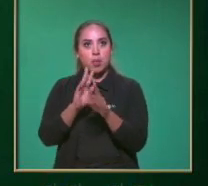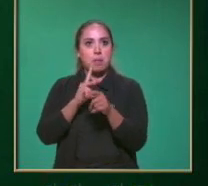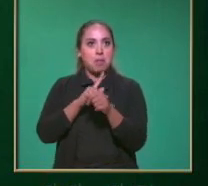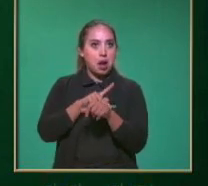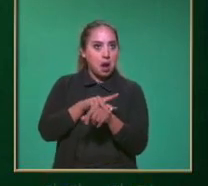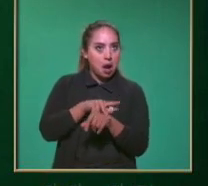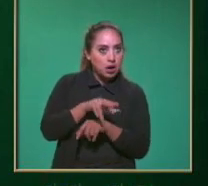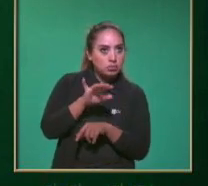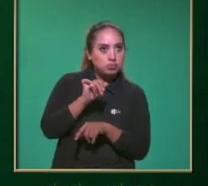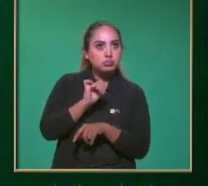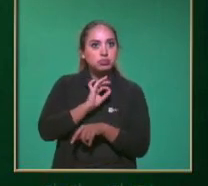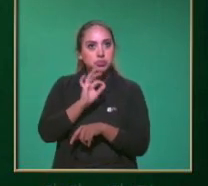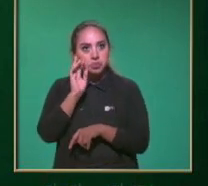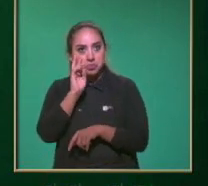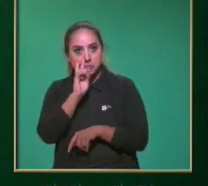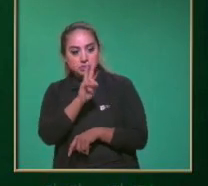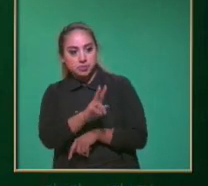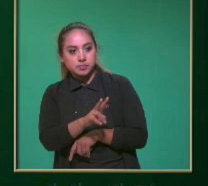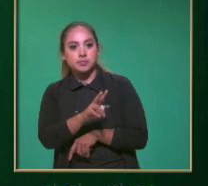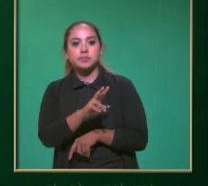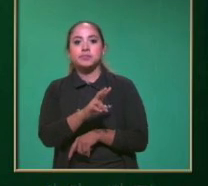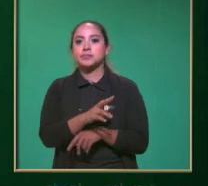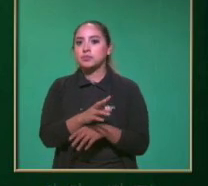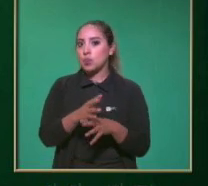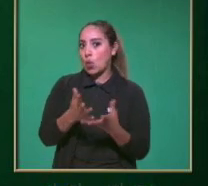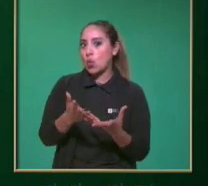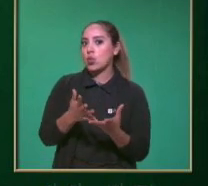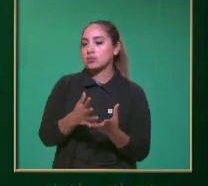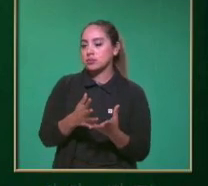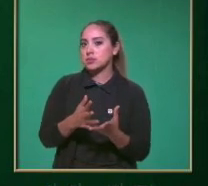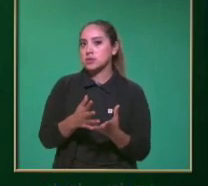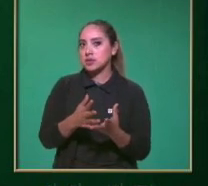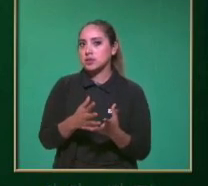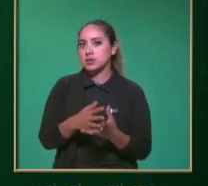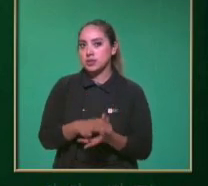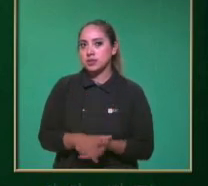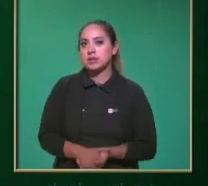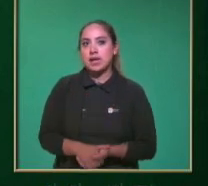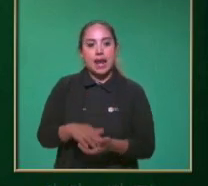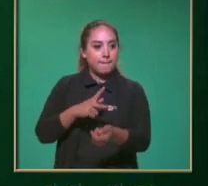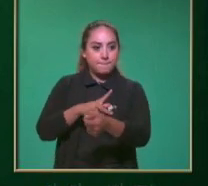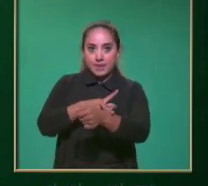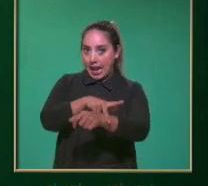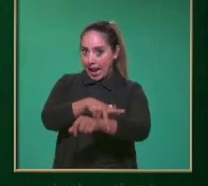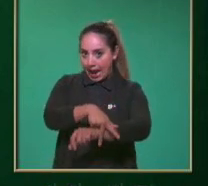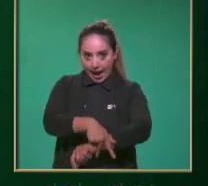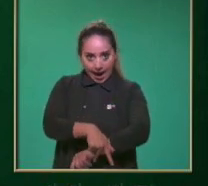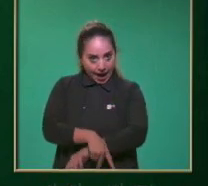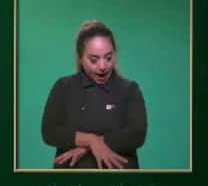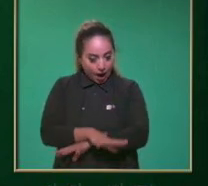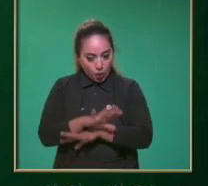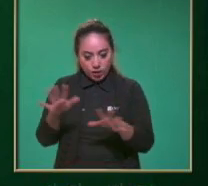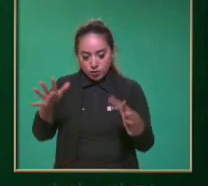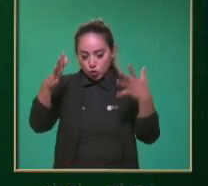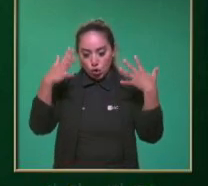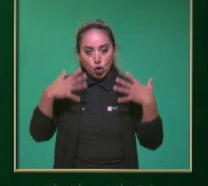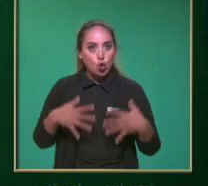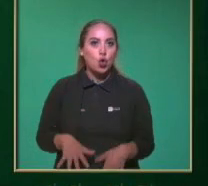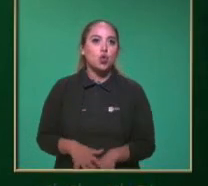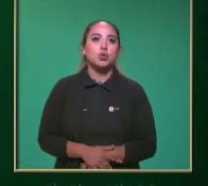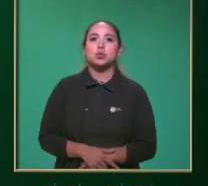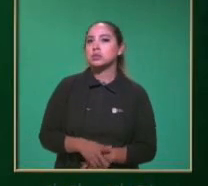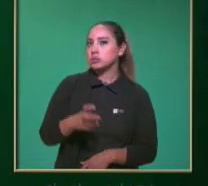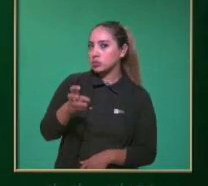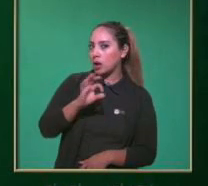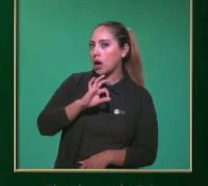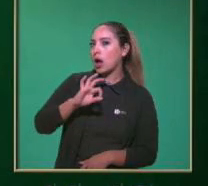que dijimos que es el órgano más grande de nuestro cuerpo. Así como nosotros relacionamos, ustedes